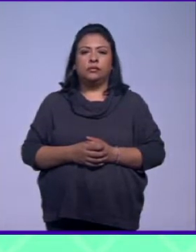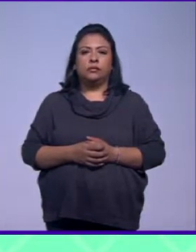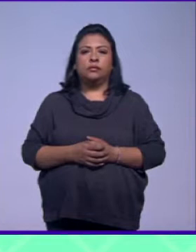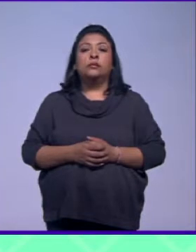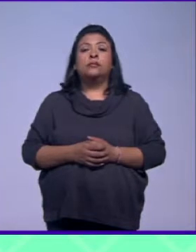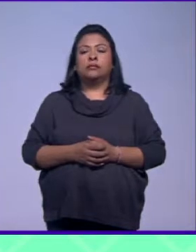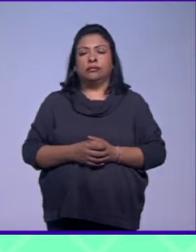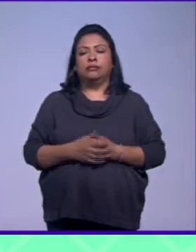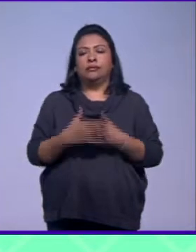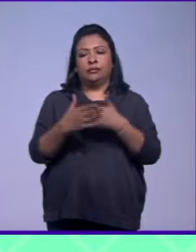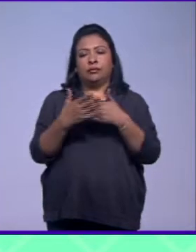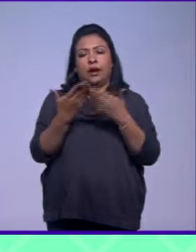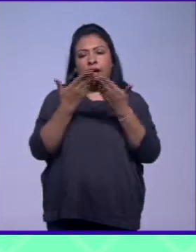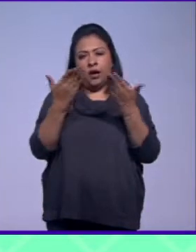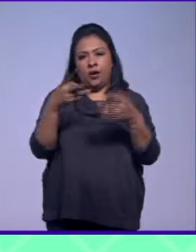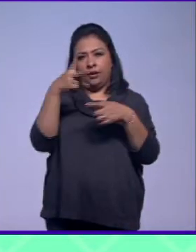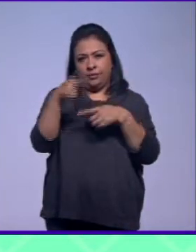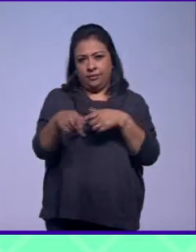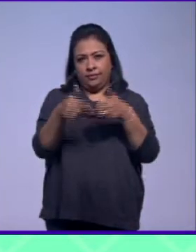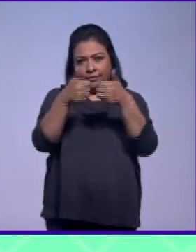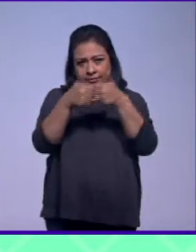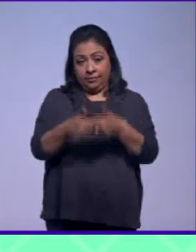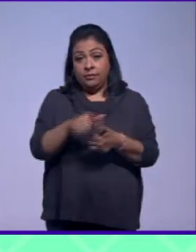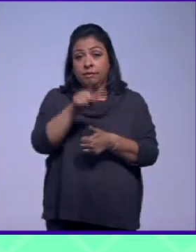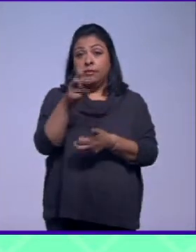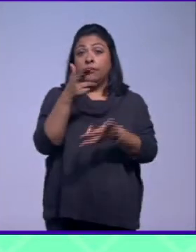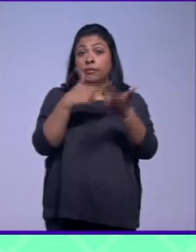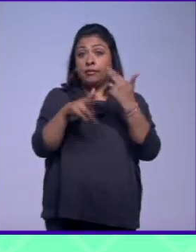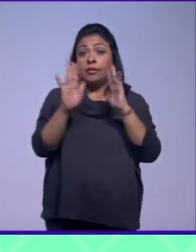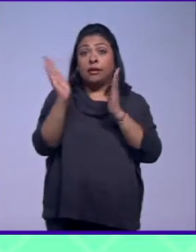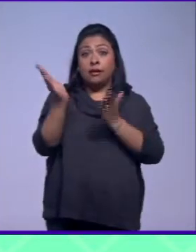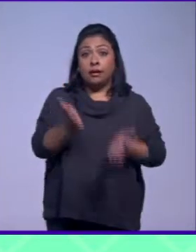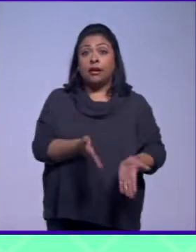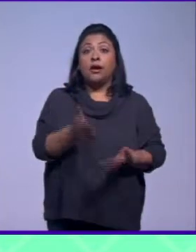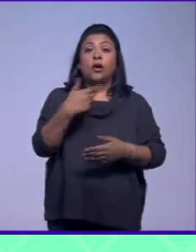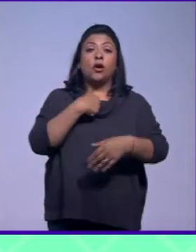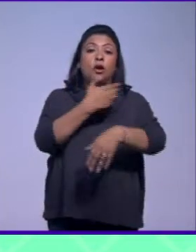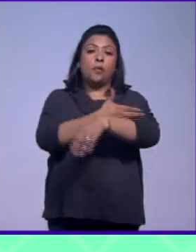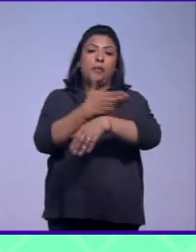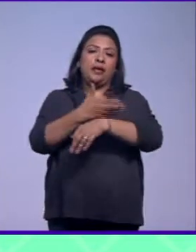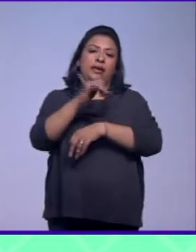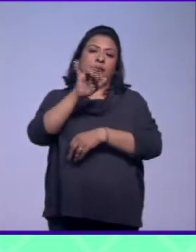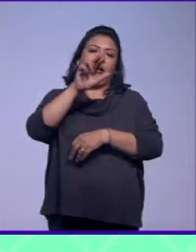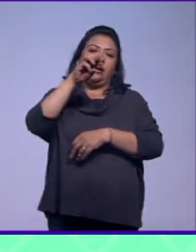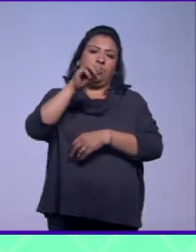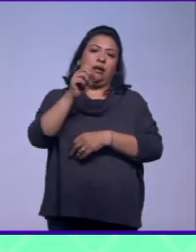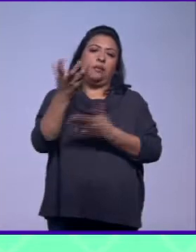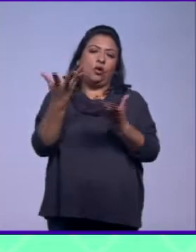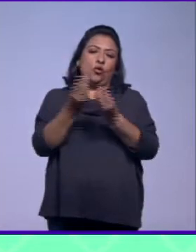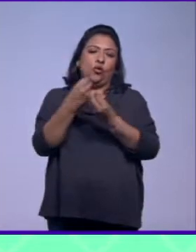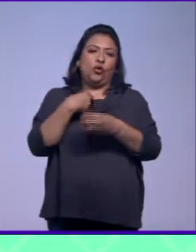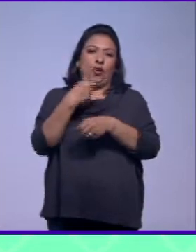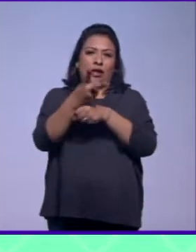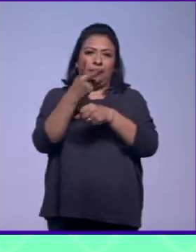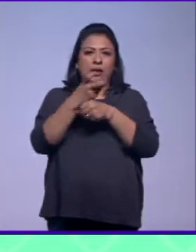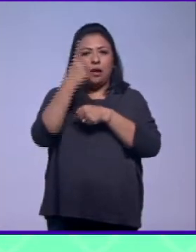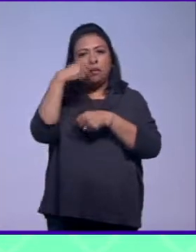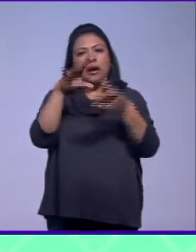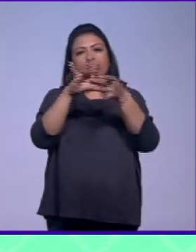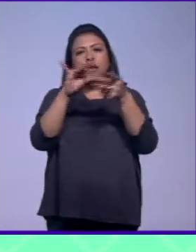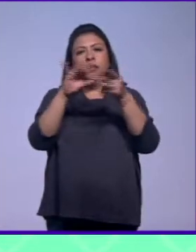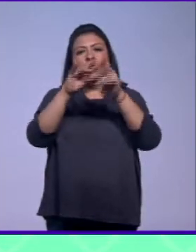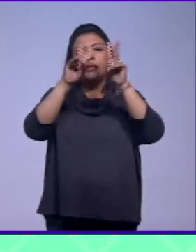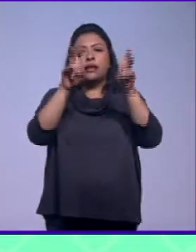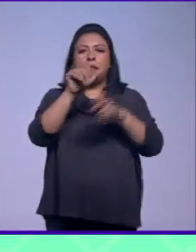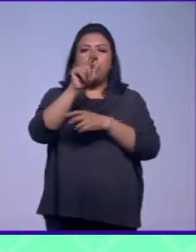pero es momento de hacer una pausa que dice con nosotros porque regresar ya está aquí nuestra compañera irma gallo con su invitado para platicar de aparición